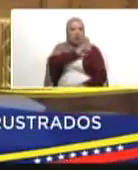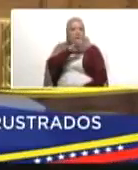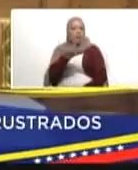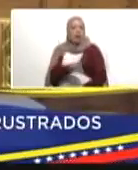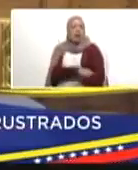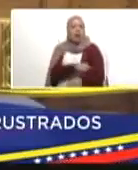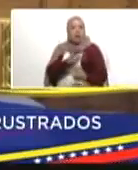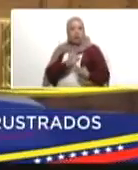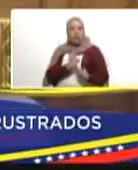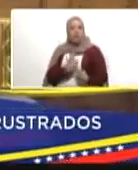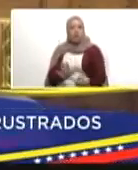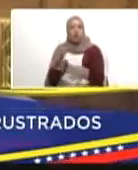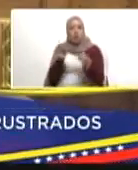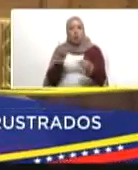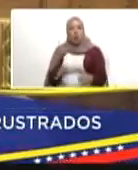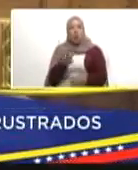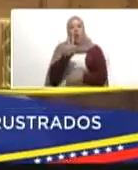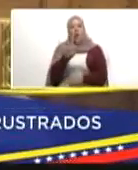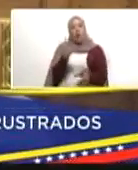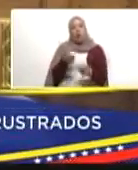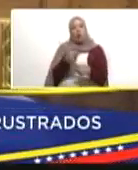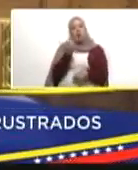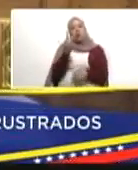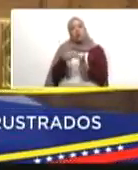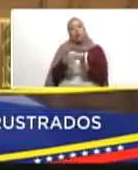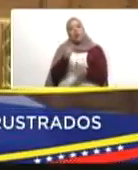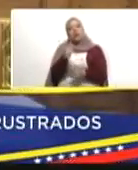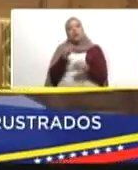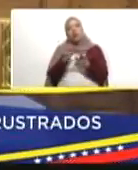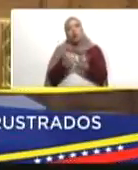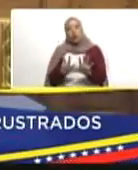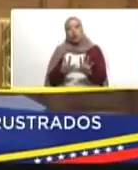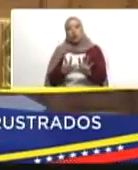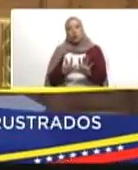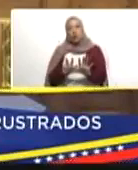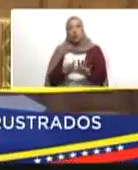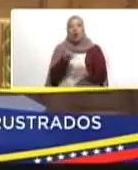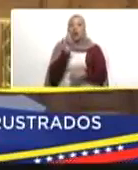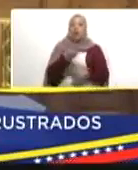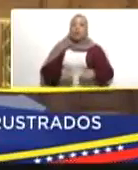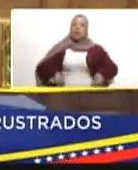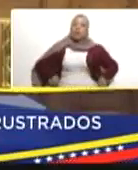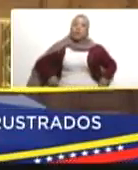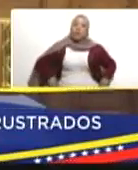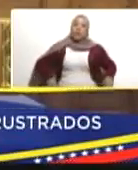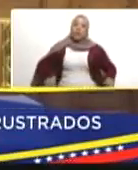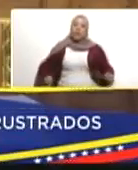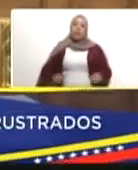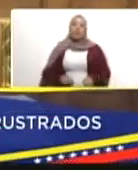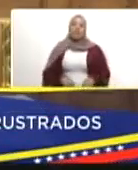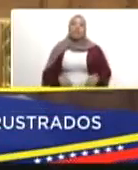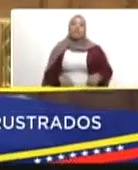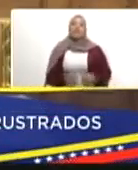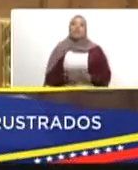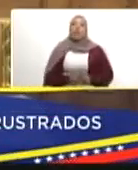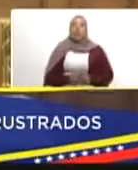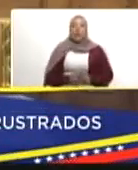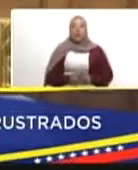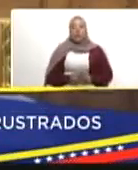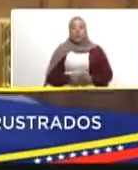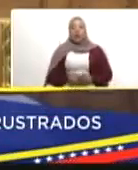lealtad el 4 de agosto 2018 también ustedes se acuerdan verdad